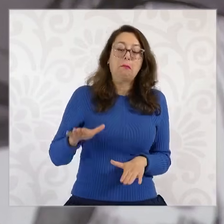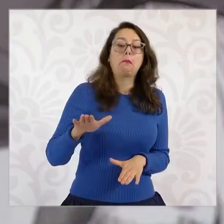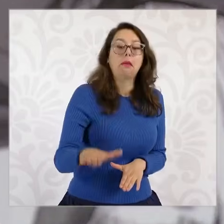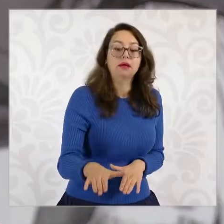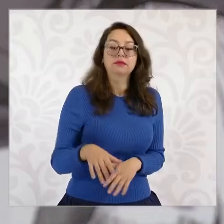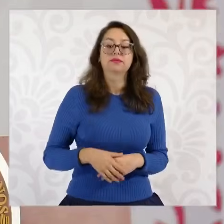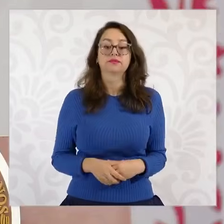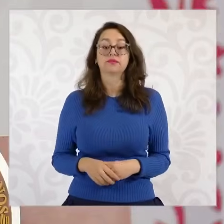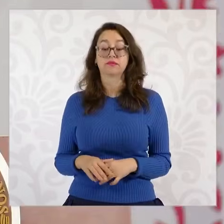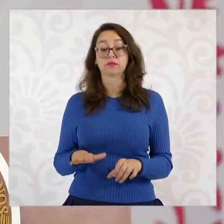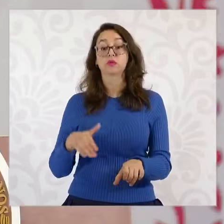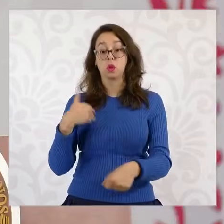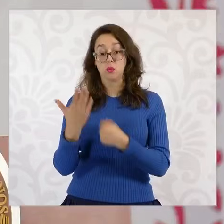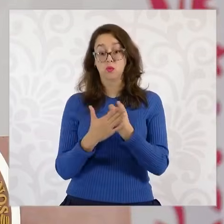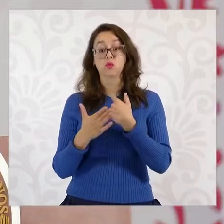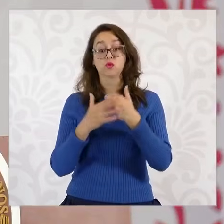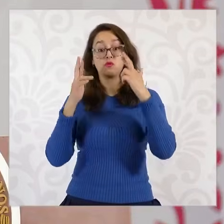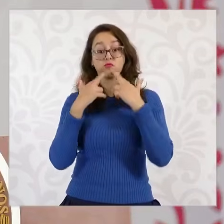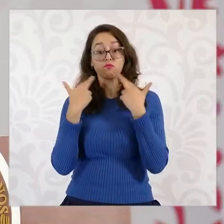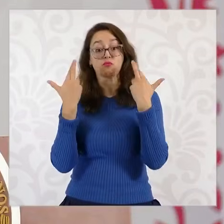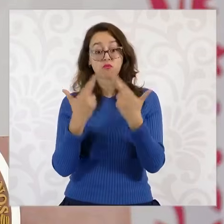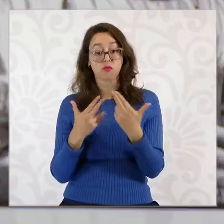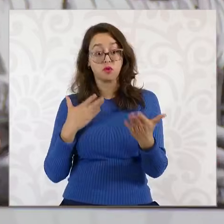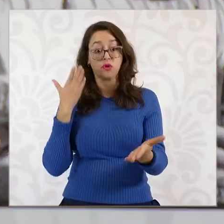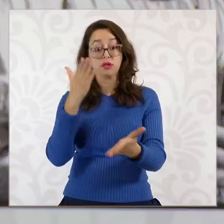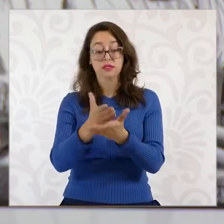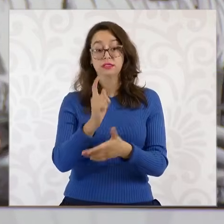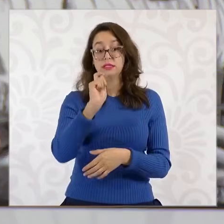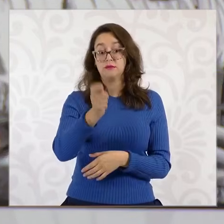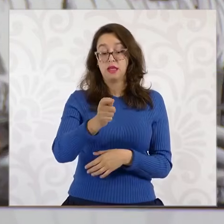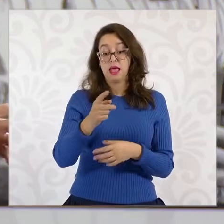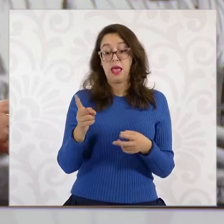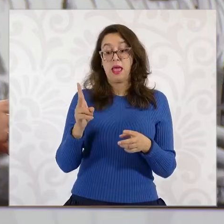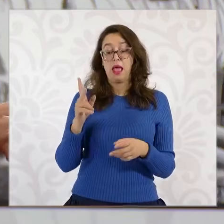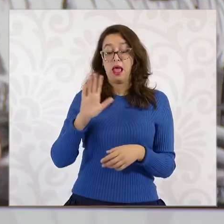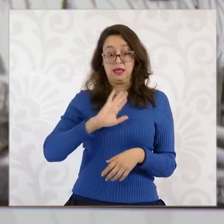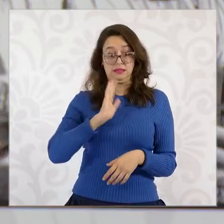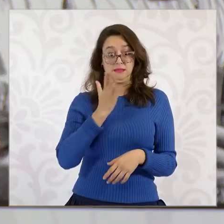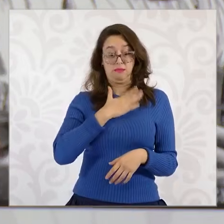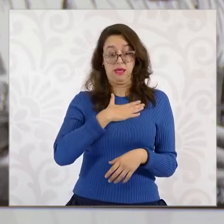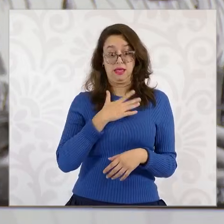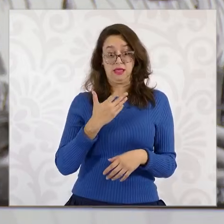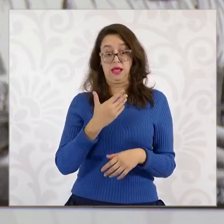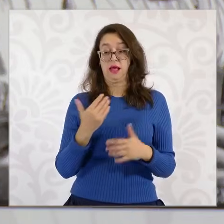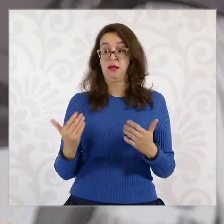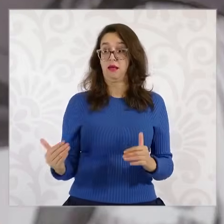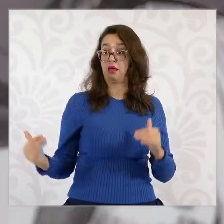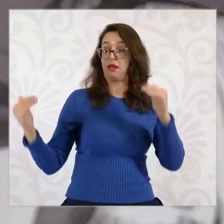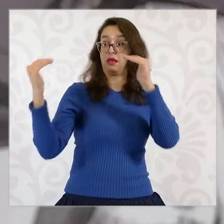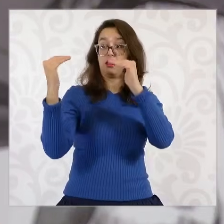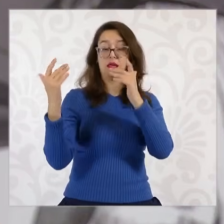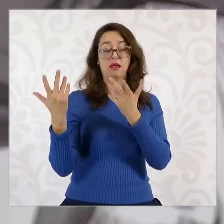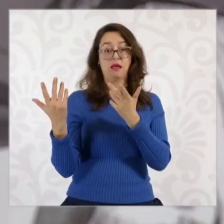la que voy a Barcelona no es una visita de Estado a España, claro que ahí nos vamos a reunir con el presidente de España en el marco